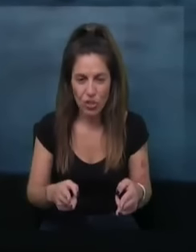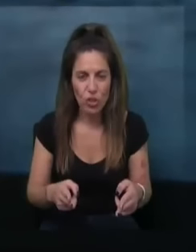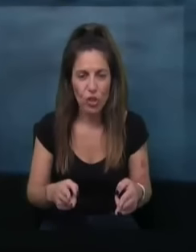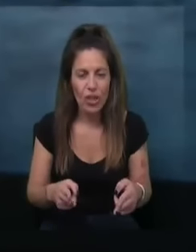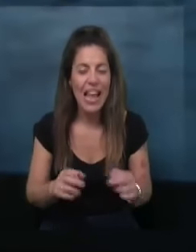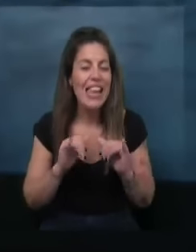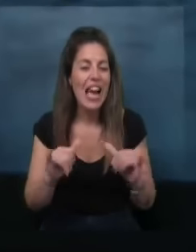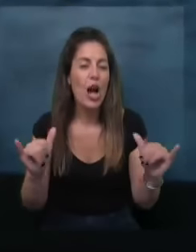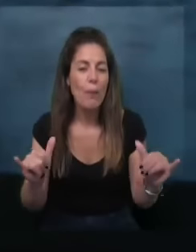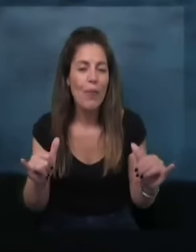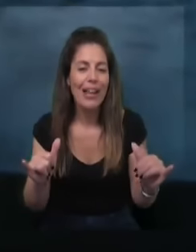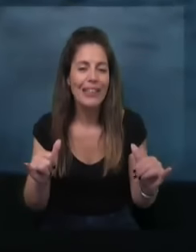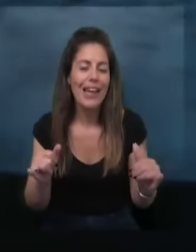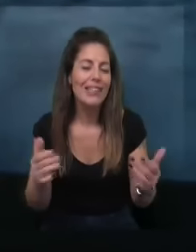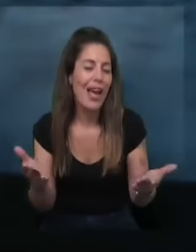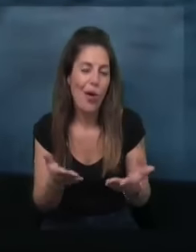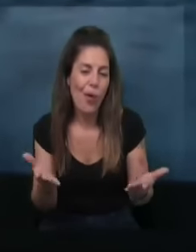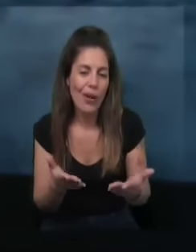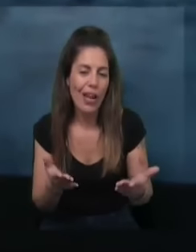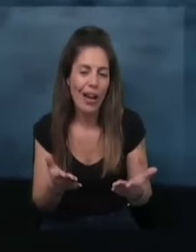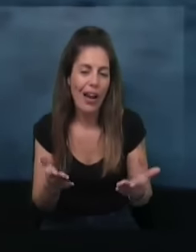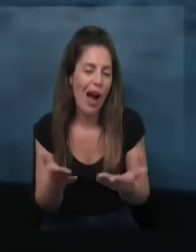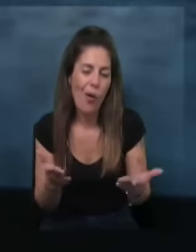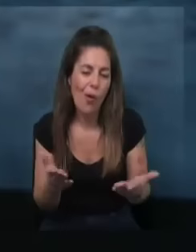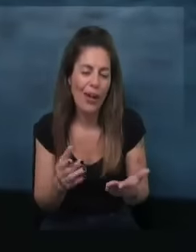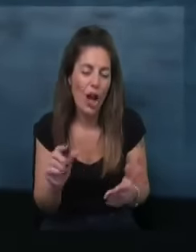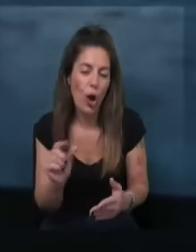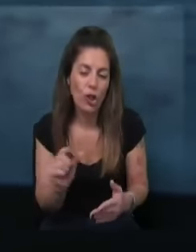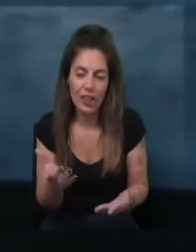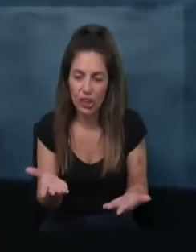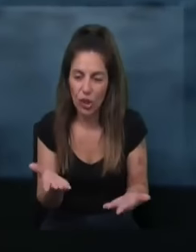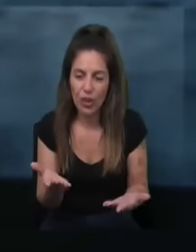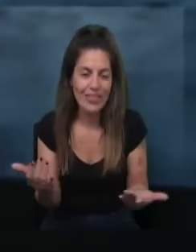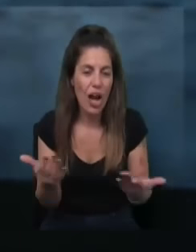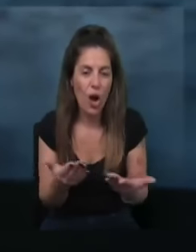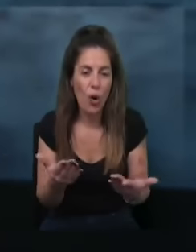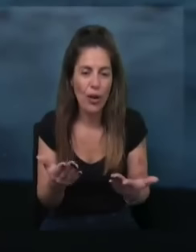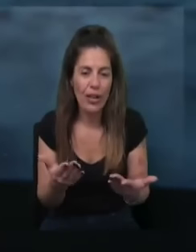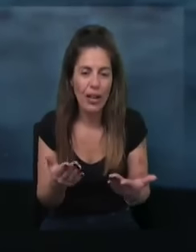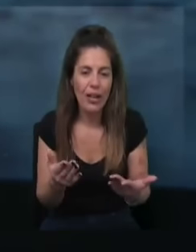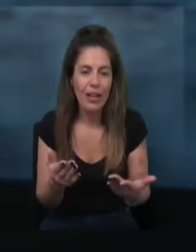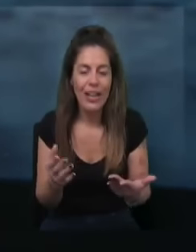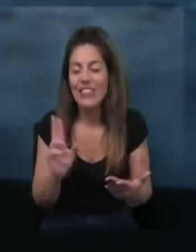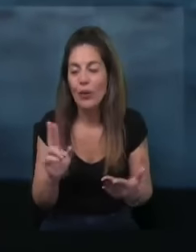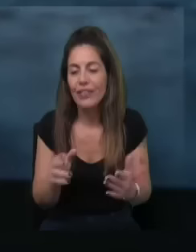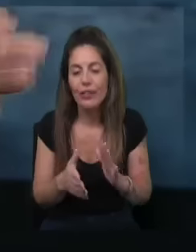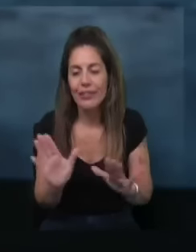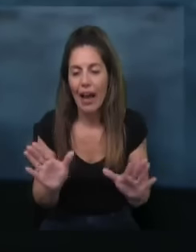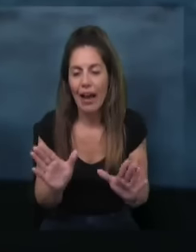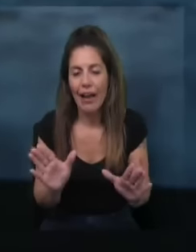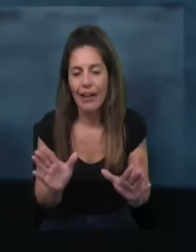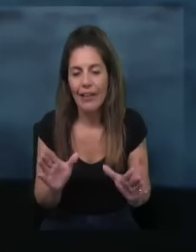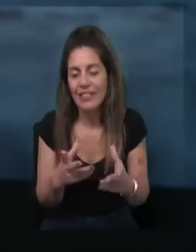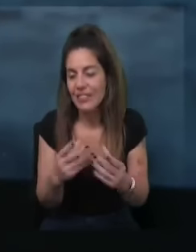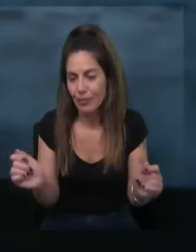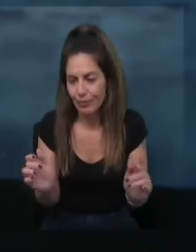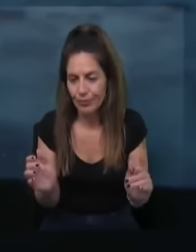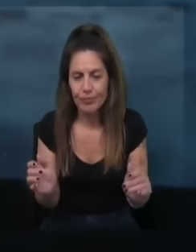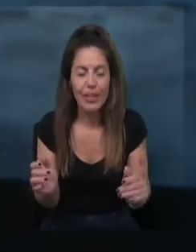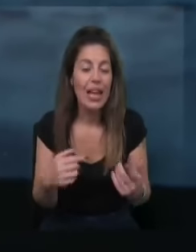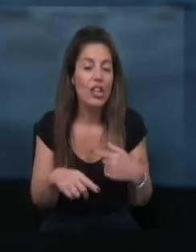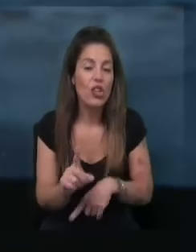la campaña es un rin rin raj te acuerdas cuando jugamos al r raj bueno es ruidito y después